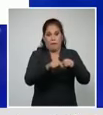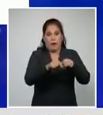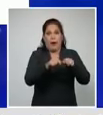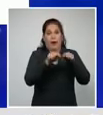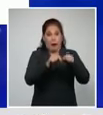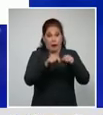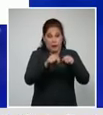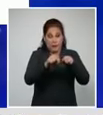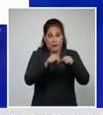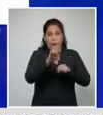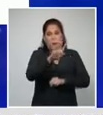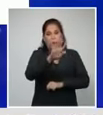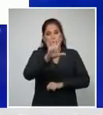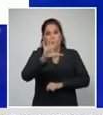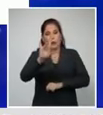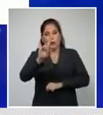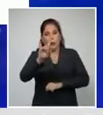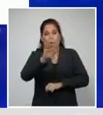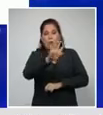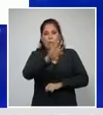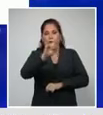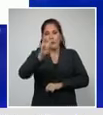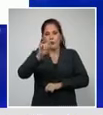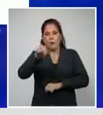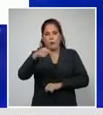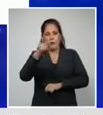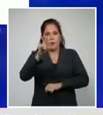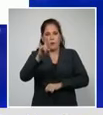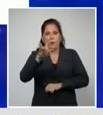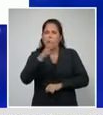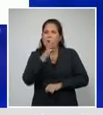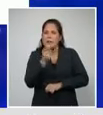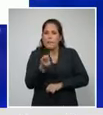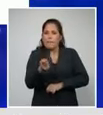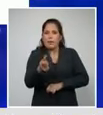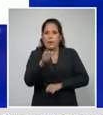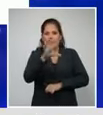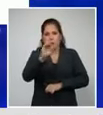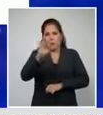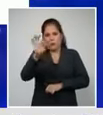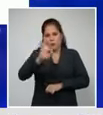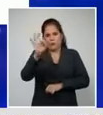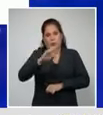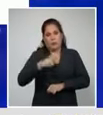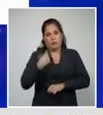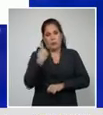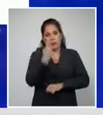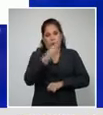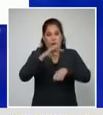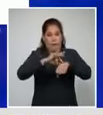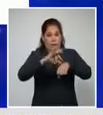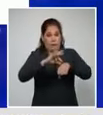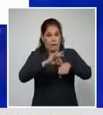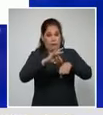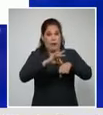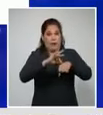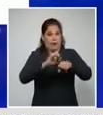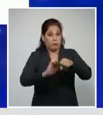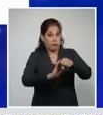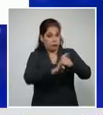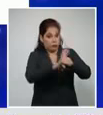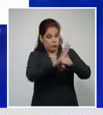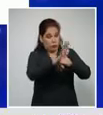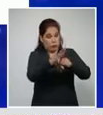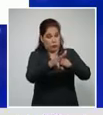el 49,9, prácticamente el 50% de toda la incidencia por COVID-19 en